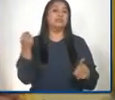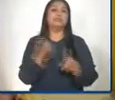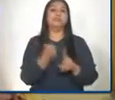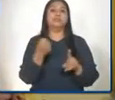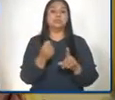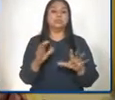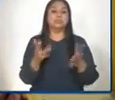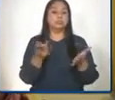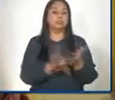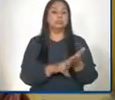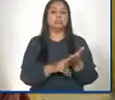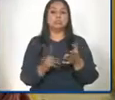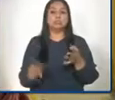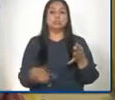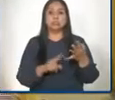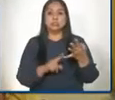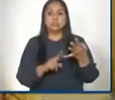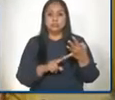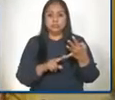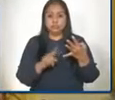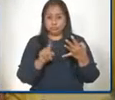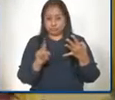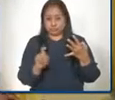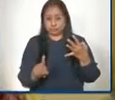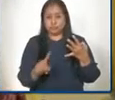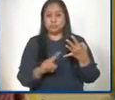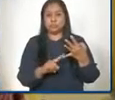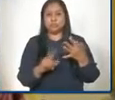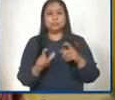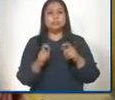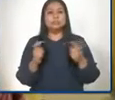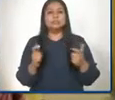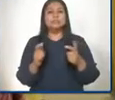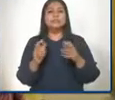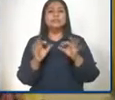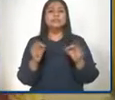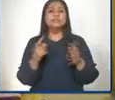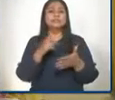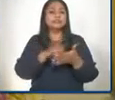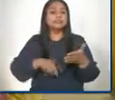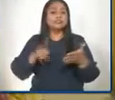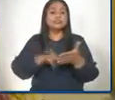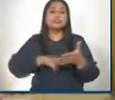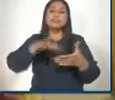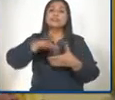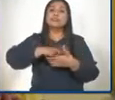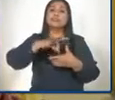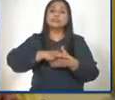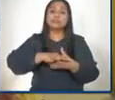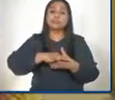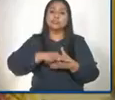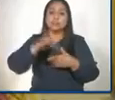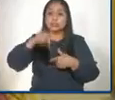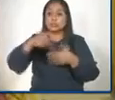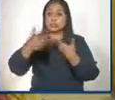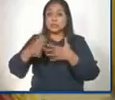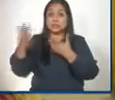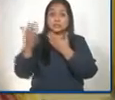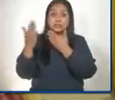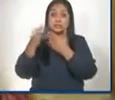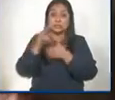de los temas, ¿de qué forma se llevará a cabo el tema del voto en el extranjero en cara al evento electoral